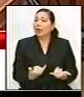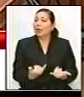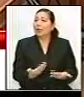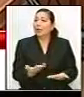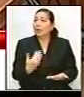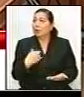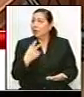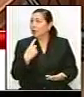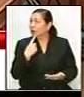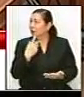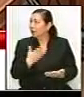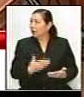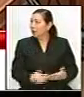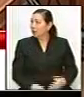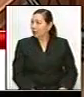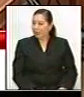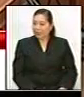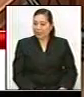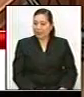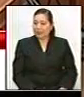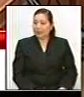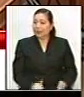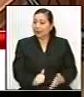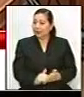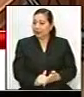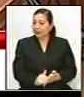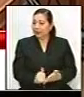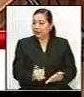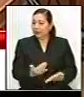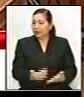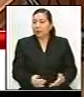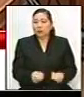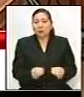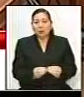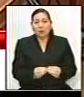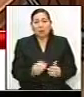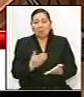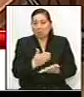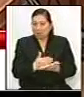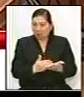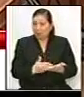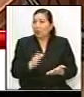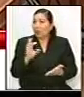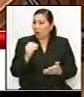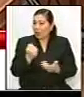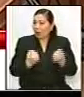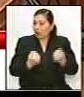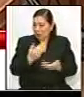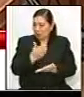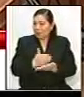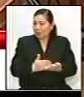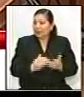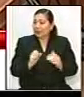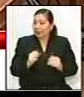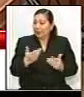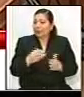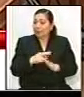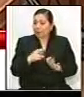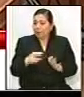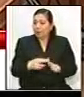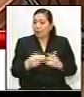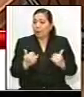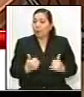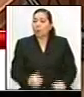lo escuché diciendo que debería haber un medio pasaje, muy buena idea. Entonces debería proyectarse también un proyecto de